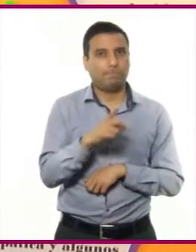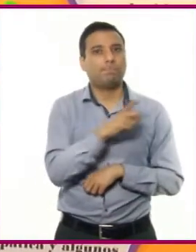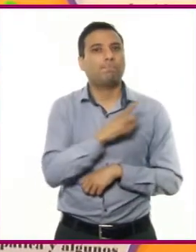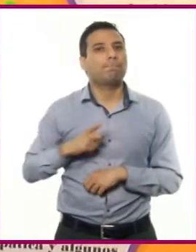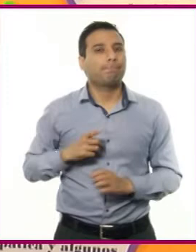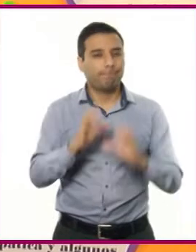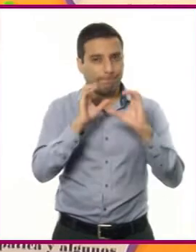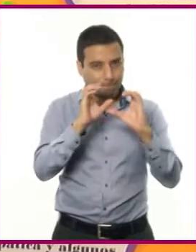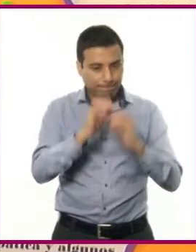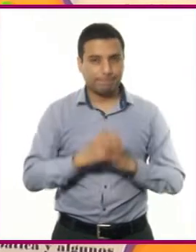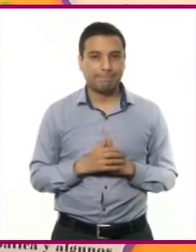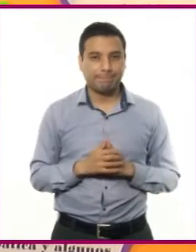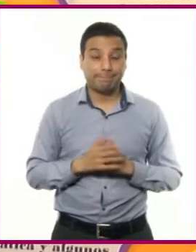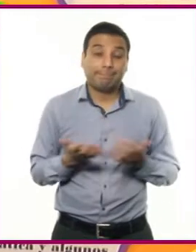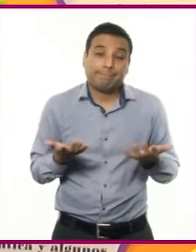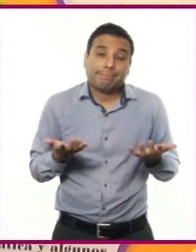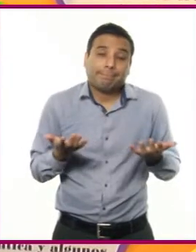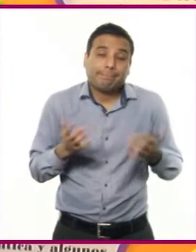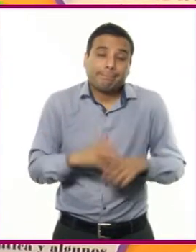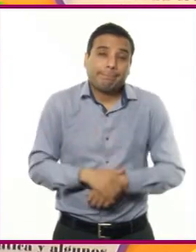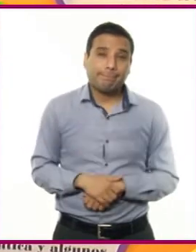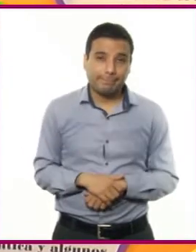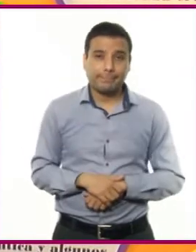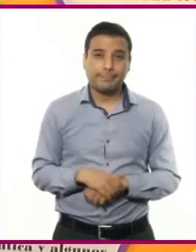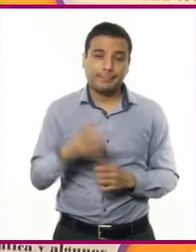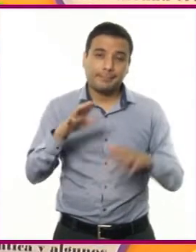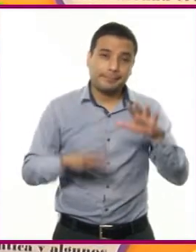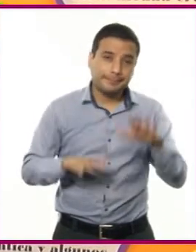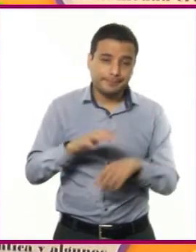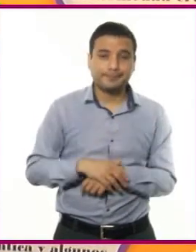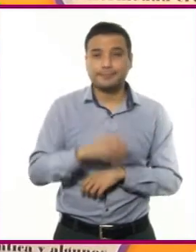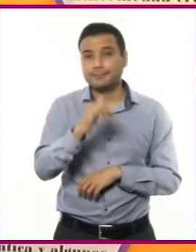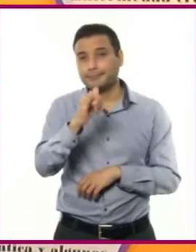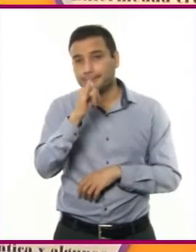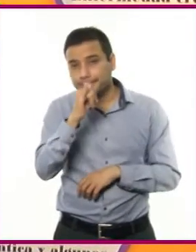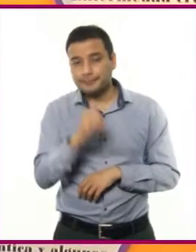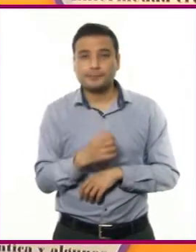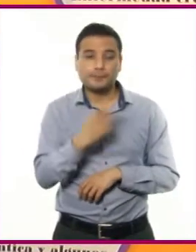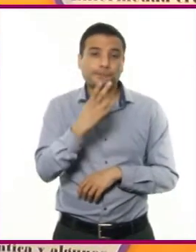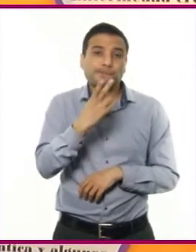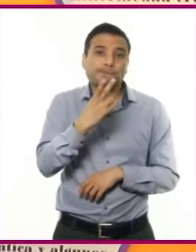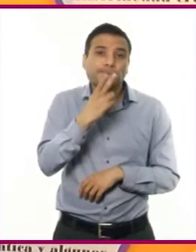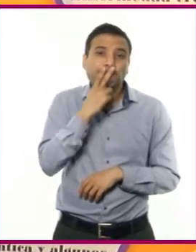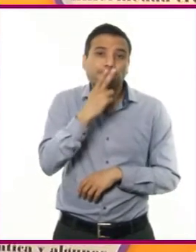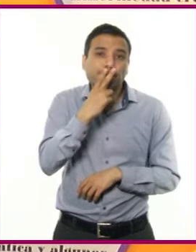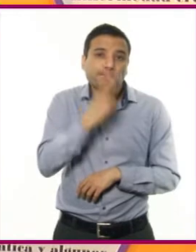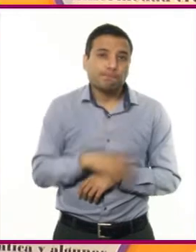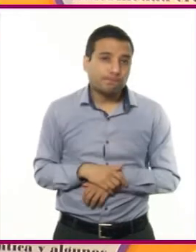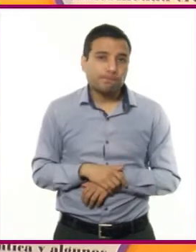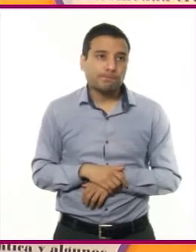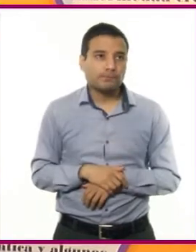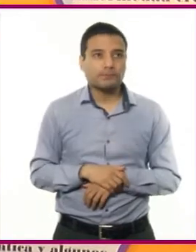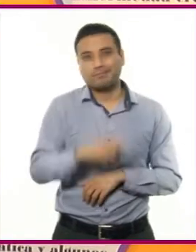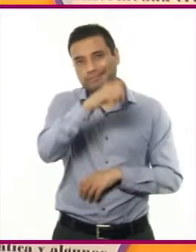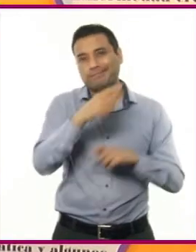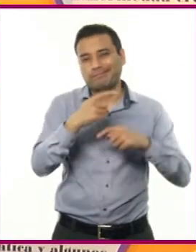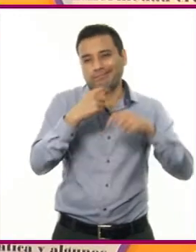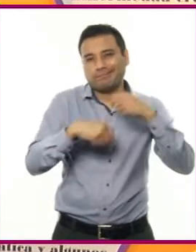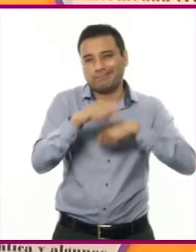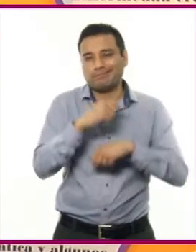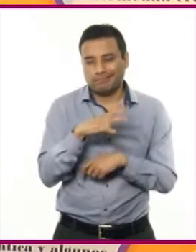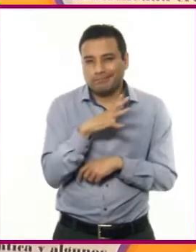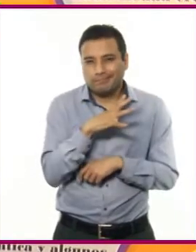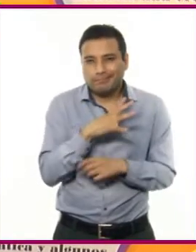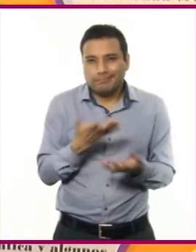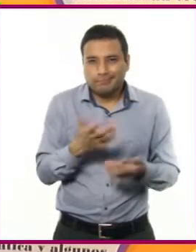Desafortunadamente, durante el trayecto, drogas como alcohol y tabaco, que las podemos encontrar en la tiendita de la esquina,